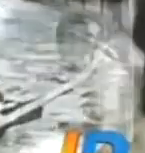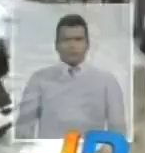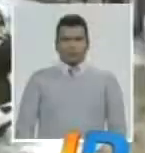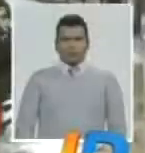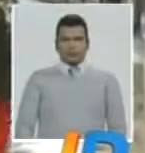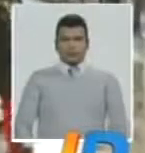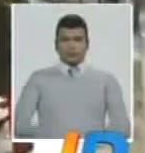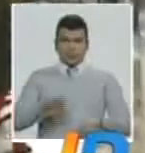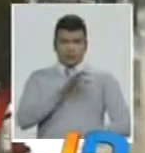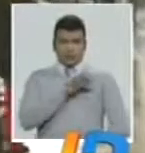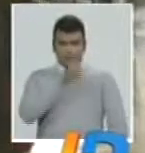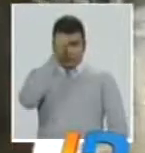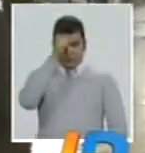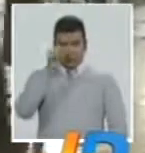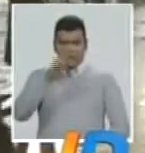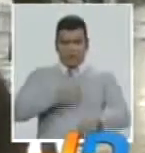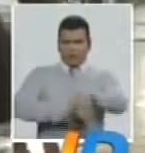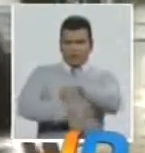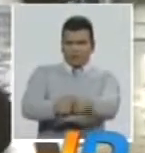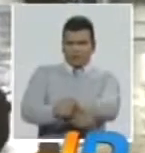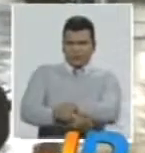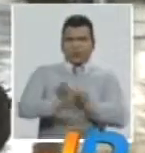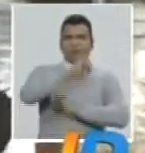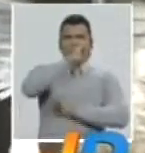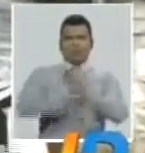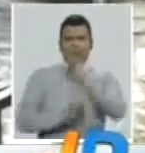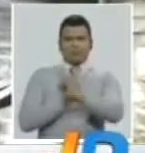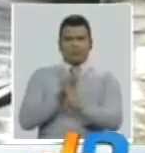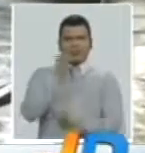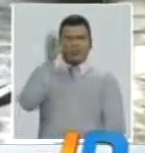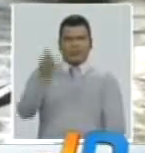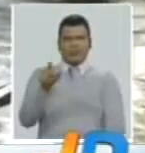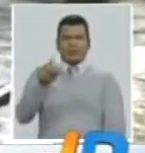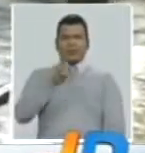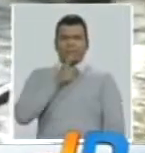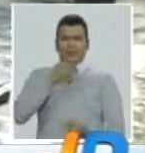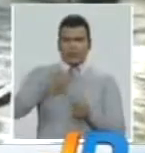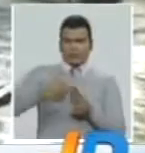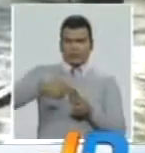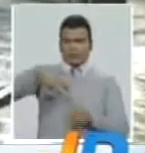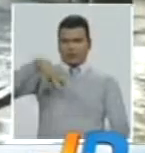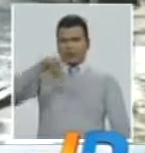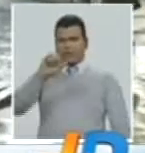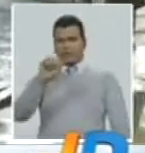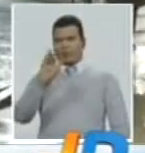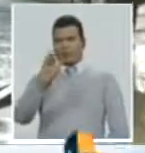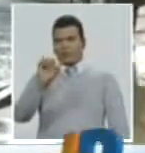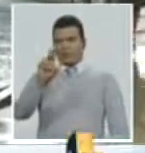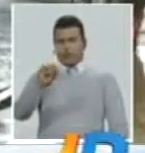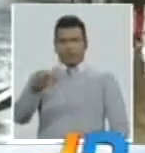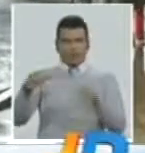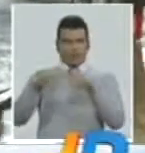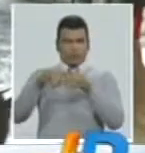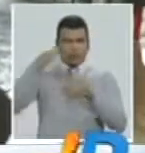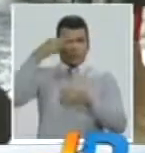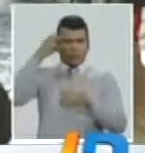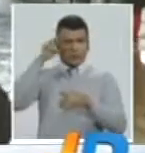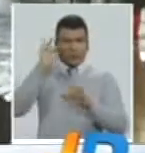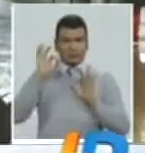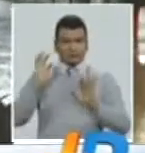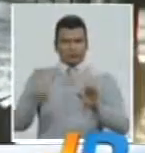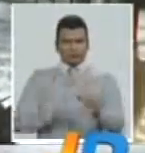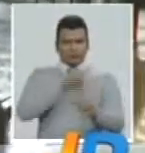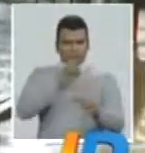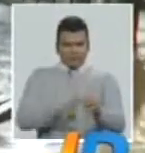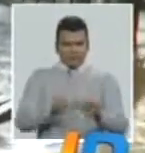Este fin de semana en el fútbol internacional se hizo presente Dorlan Pavón marcando gol con el Monterrey, anotación que le dio paso al conjunto mexicano a